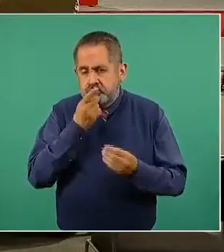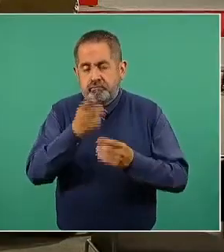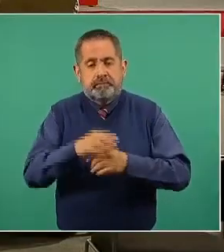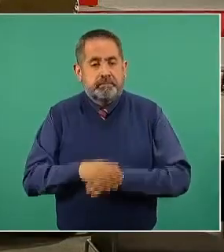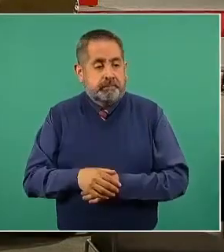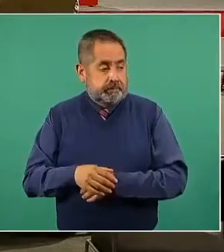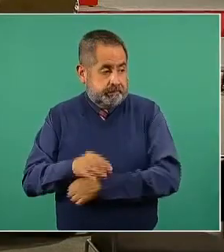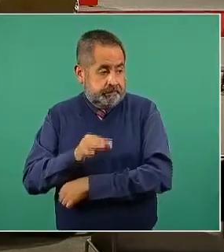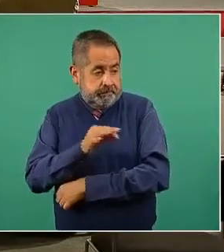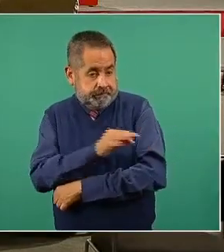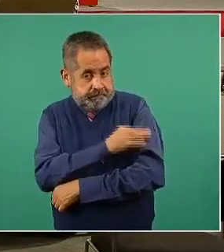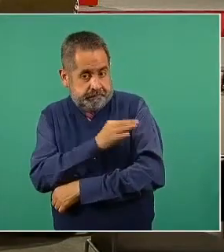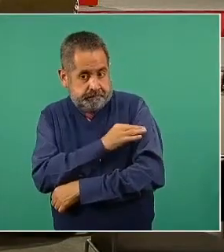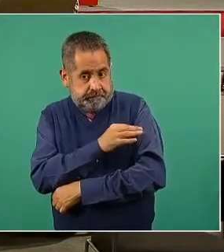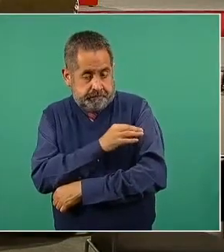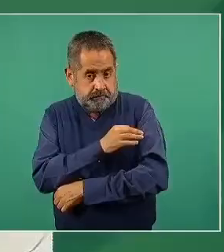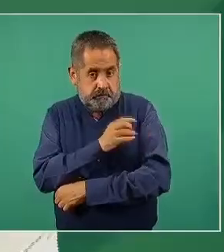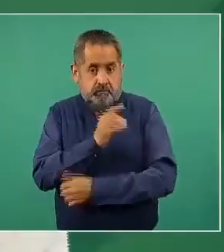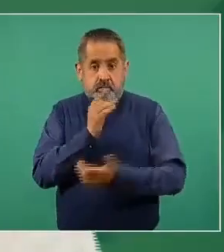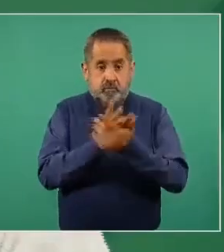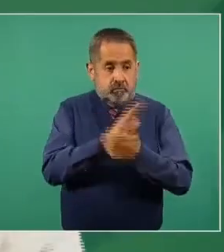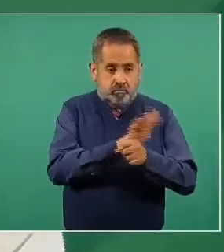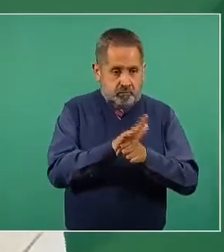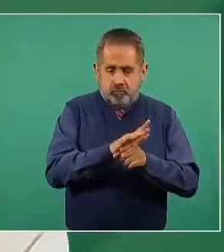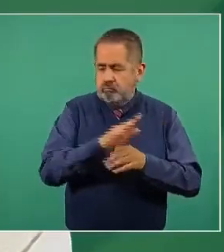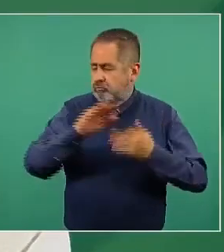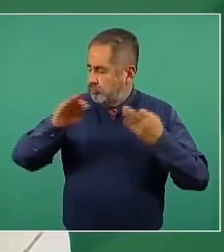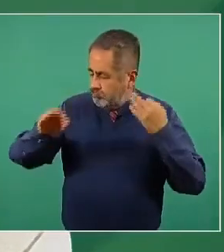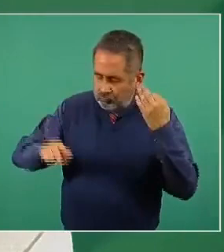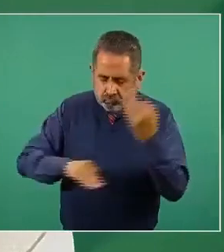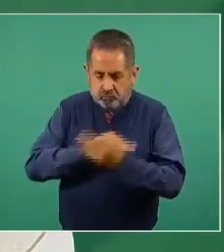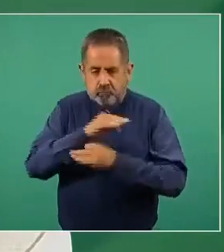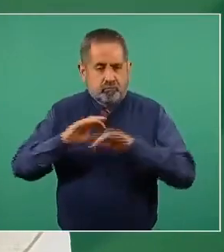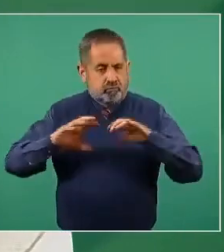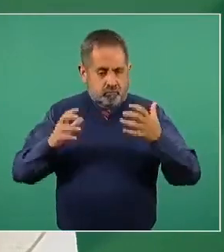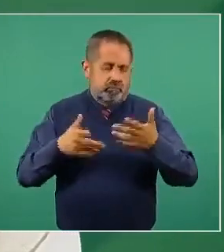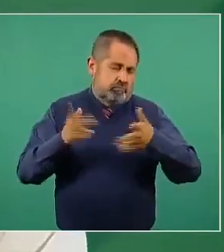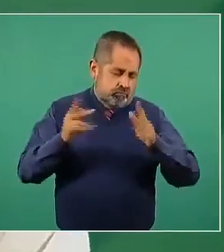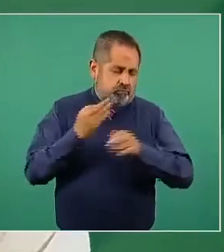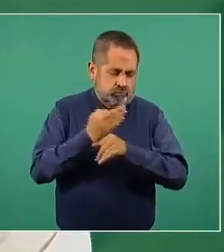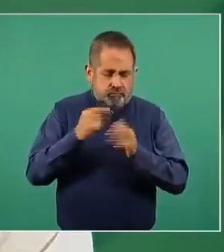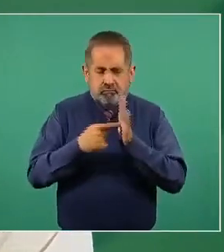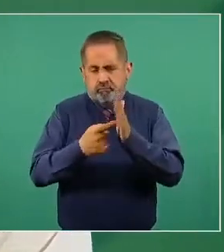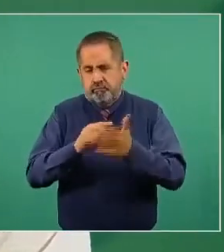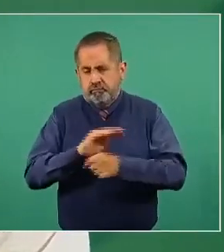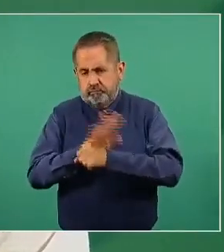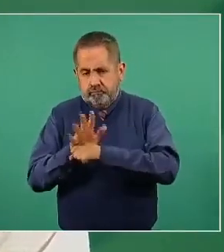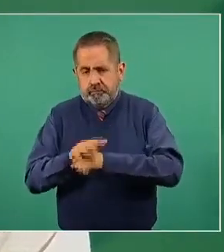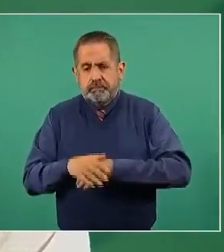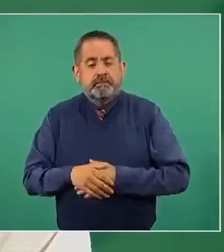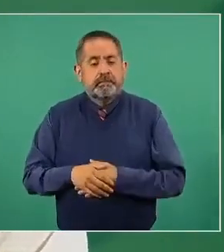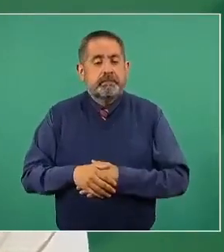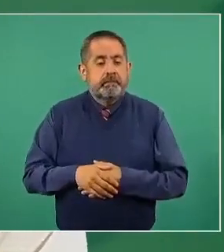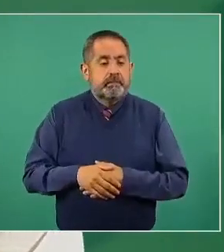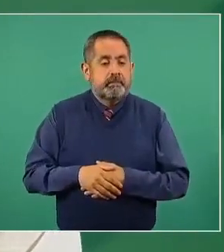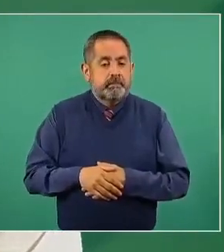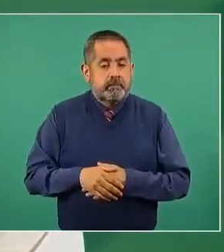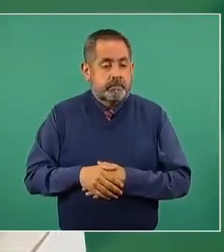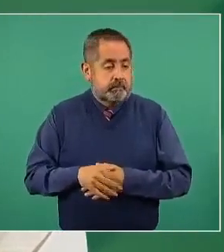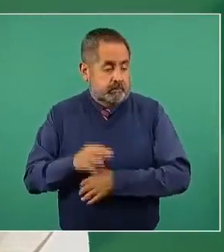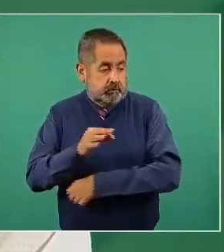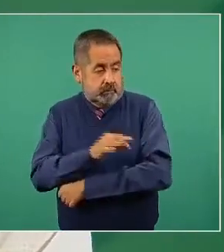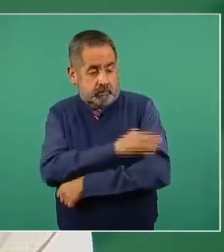Las vacunas en general, no solo vacuna COVID, pero ahora voy a dar unos ejemplos de vacuna COVID. Cuando se utiliza más de